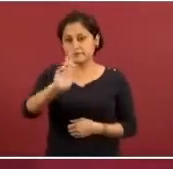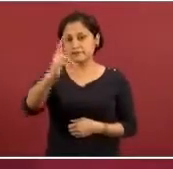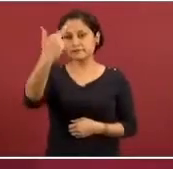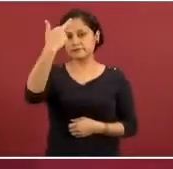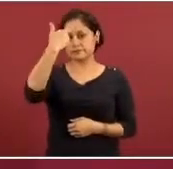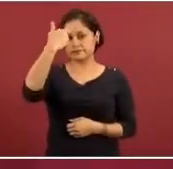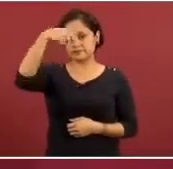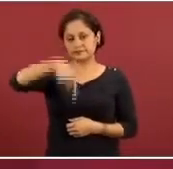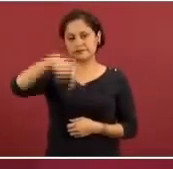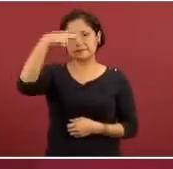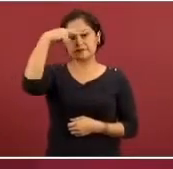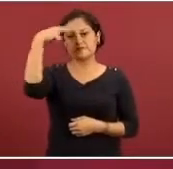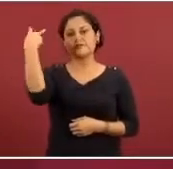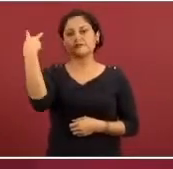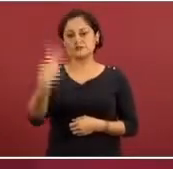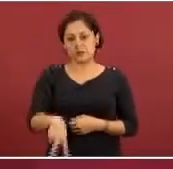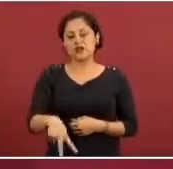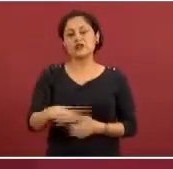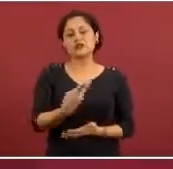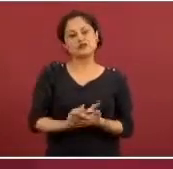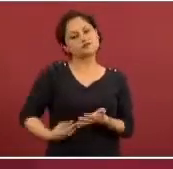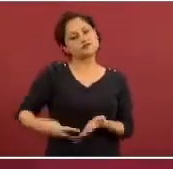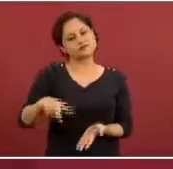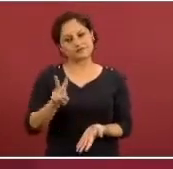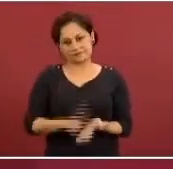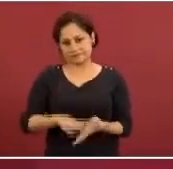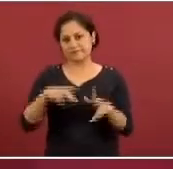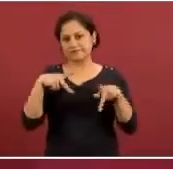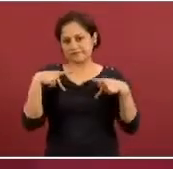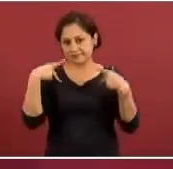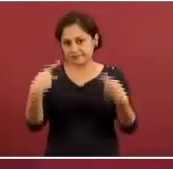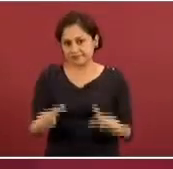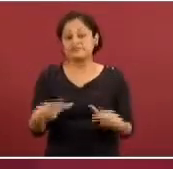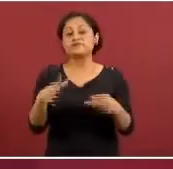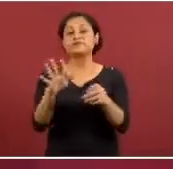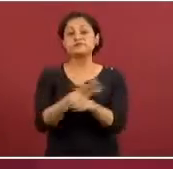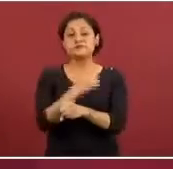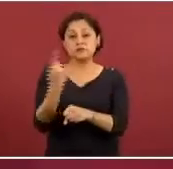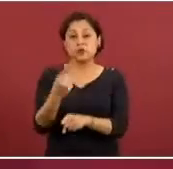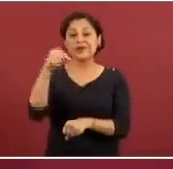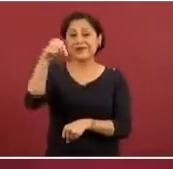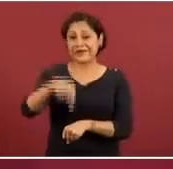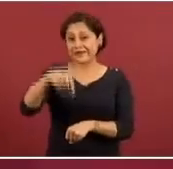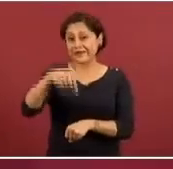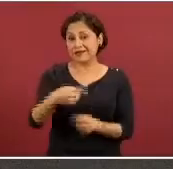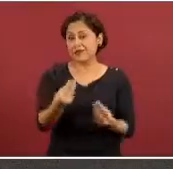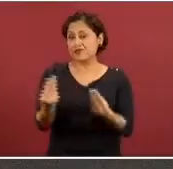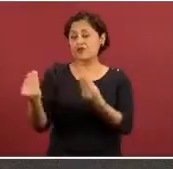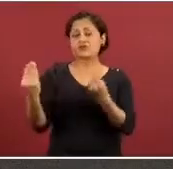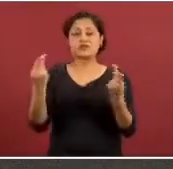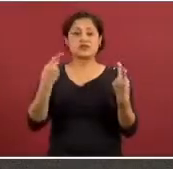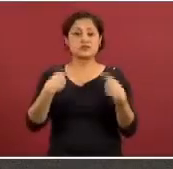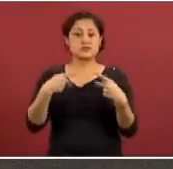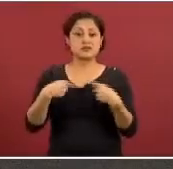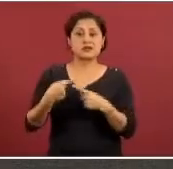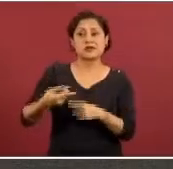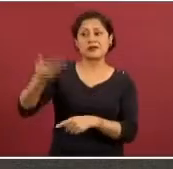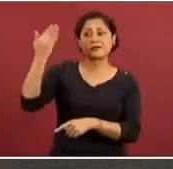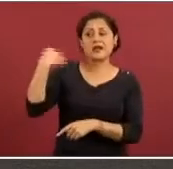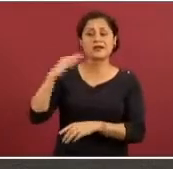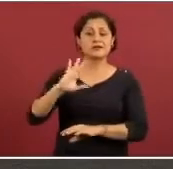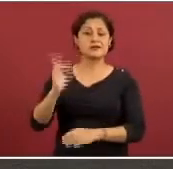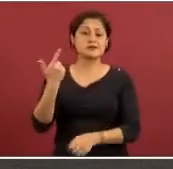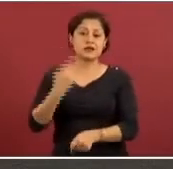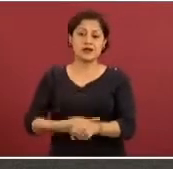encuentra doblemente vulnerable debido a la frecuencia de personas con enfermedades crónico-degenerativas y las